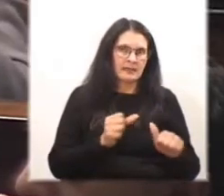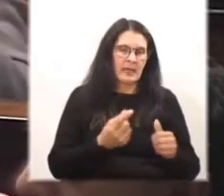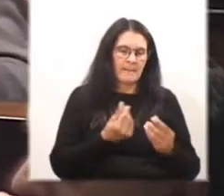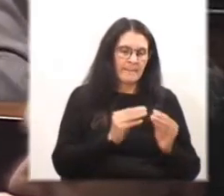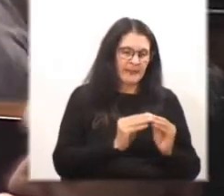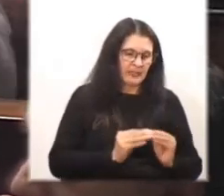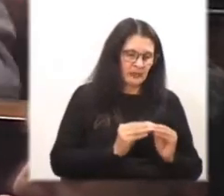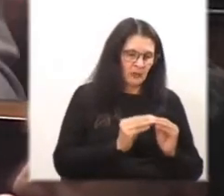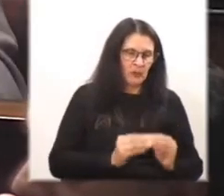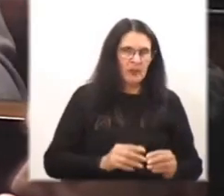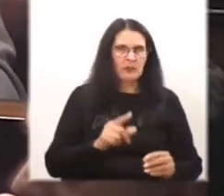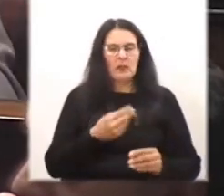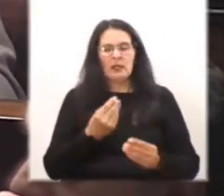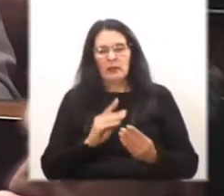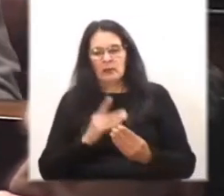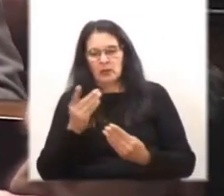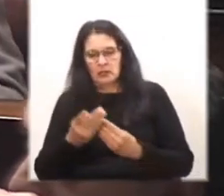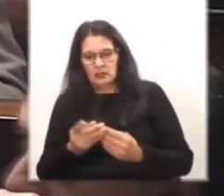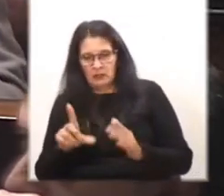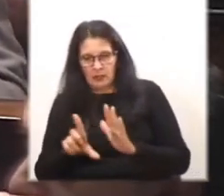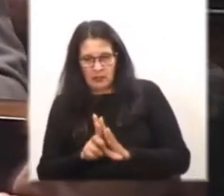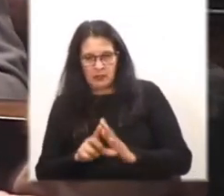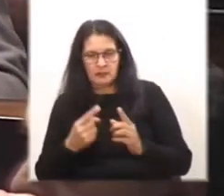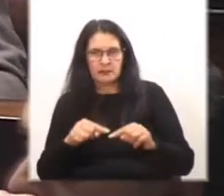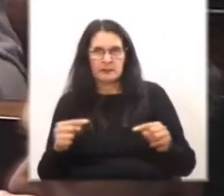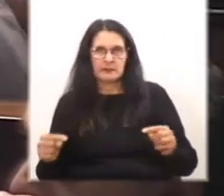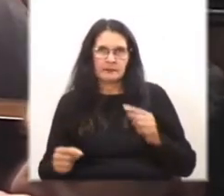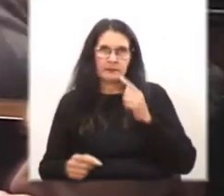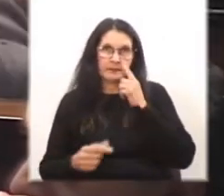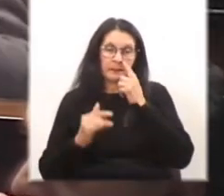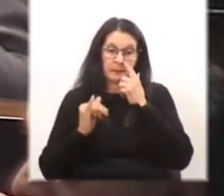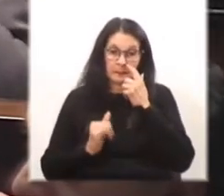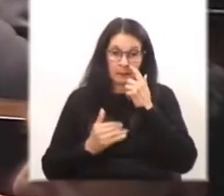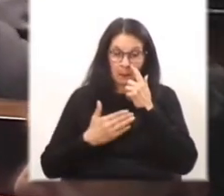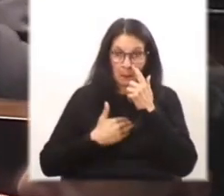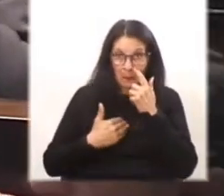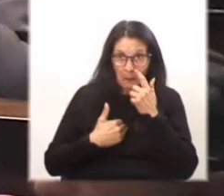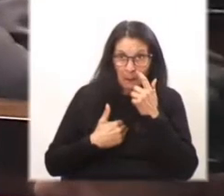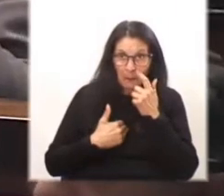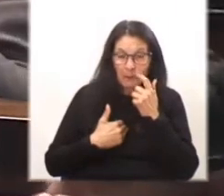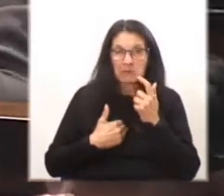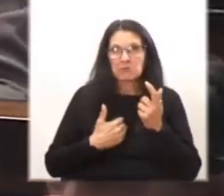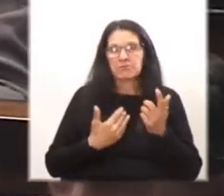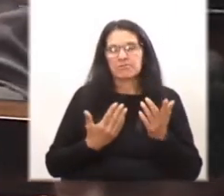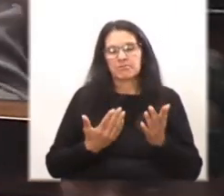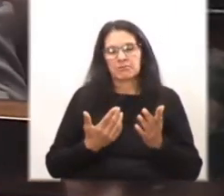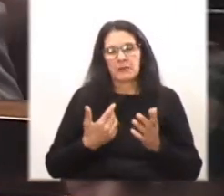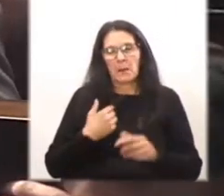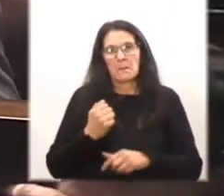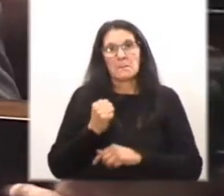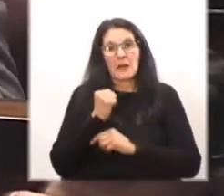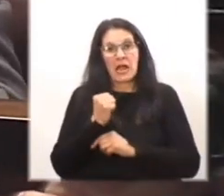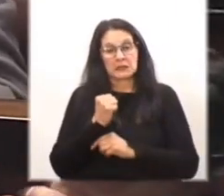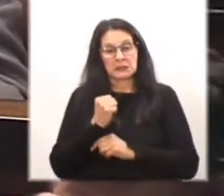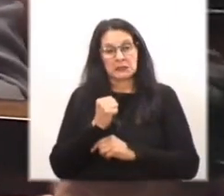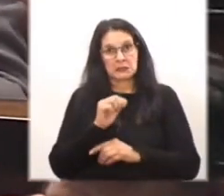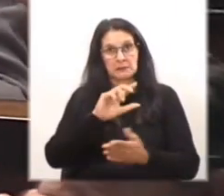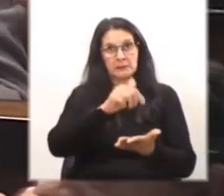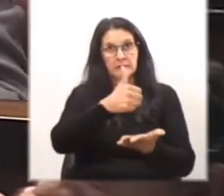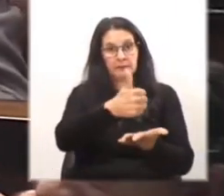presupuesto, de los proyectos de ley. Yo sinceramente preferiría tener enfrente